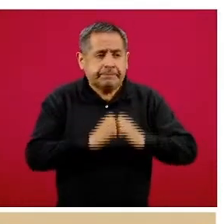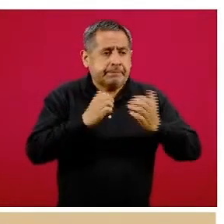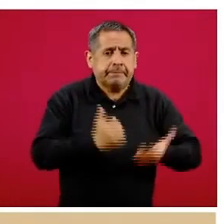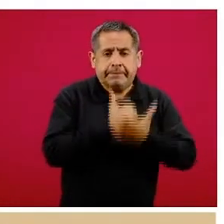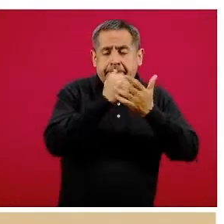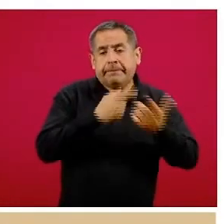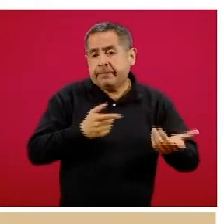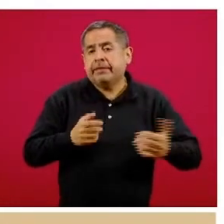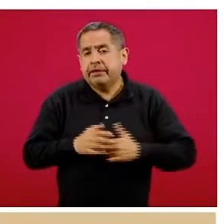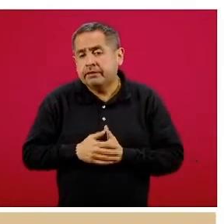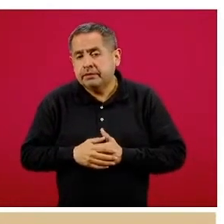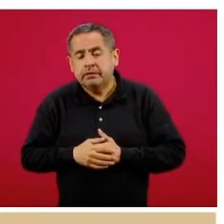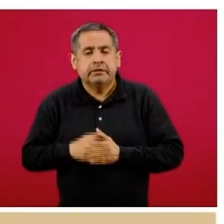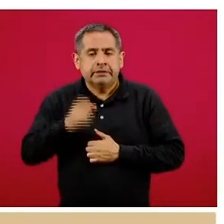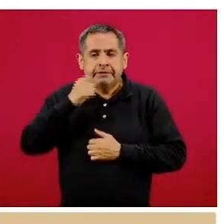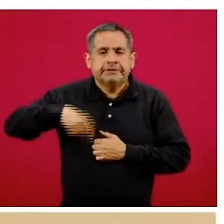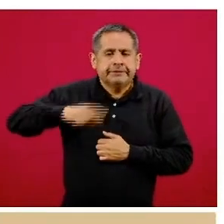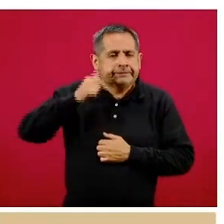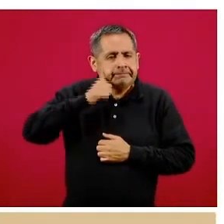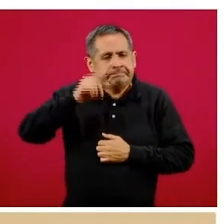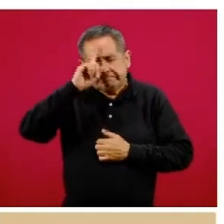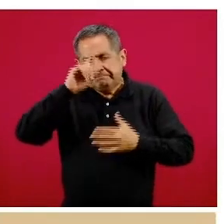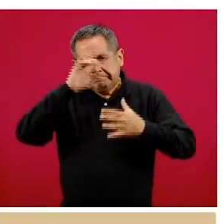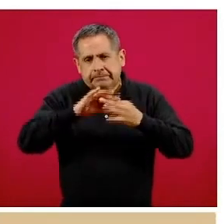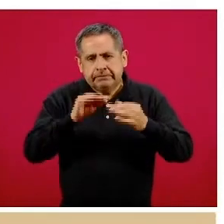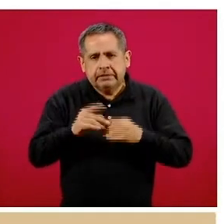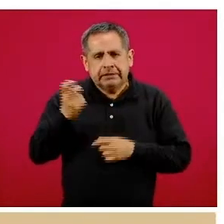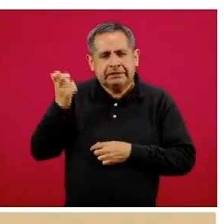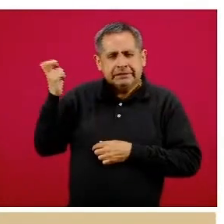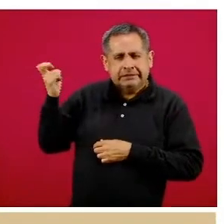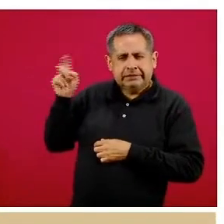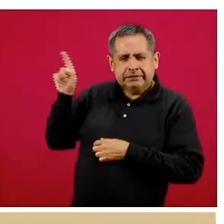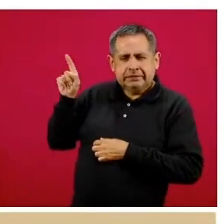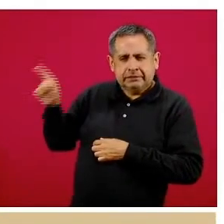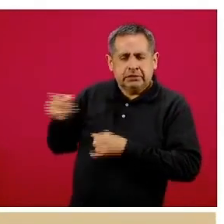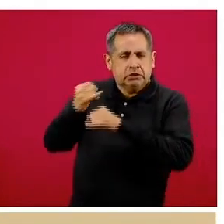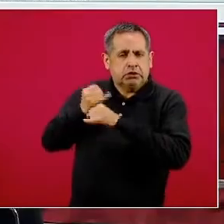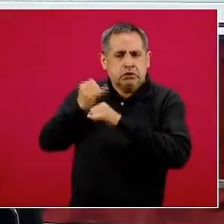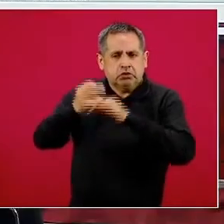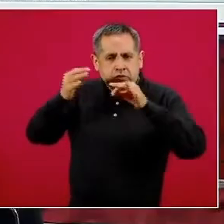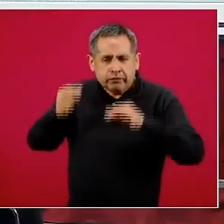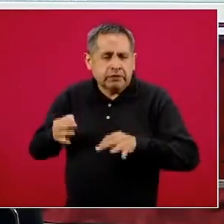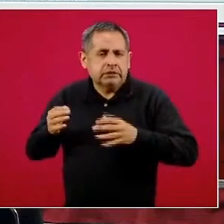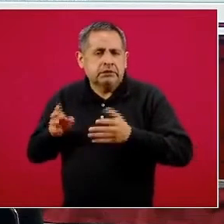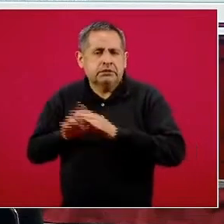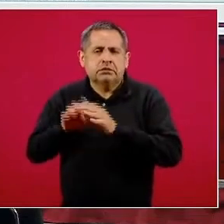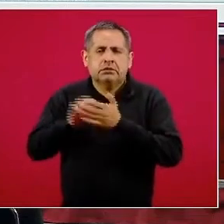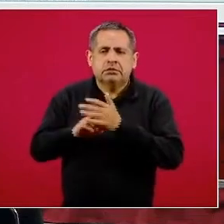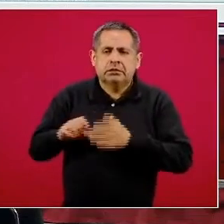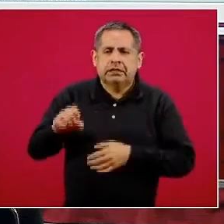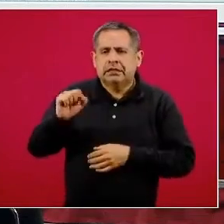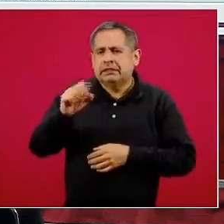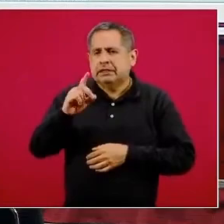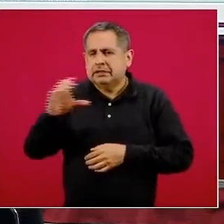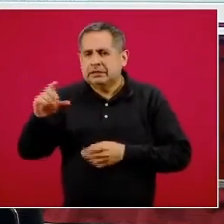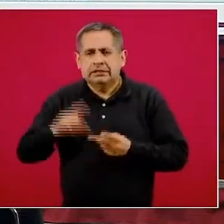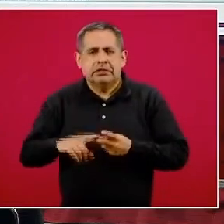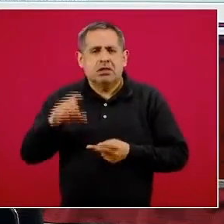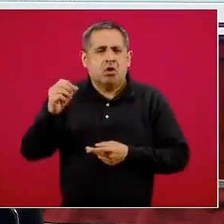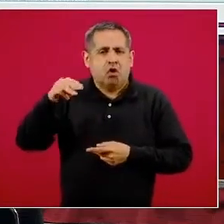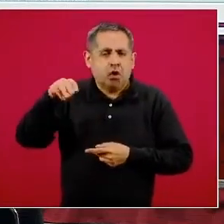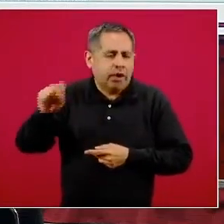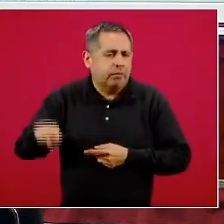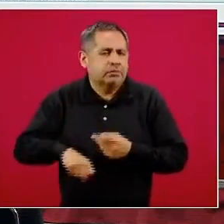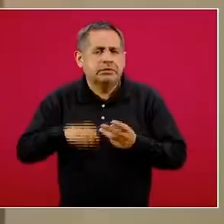correspondiente, y pues revisamos básicamente este tipo de fuentes desde sitios oficiales como lo son el SDC, la Organización Mundial de la